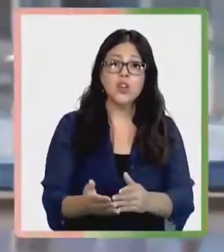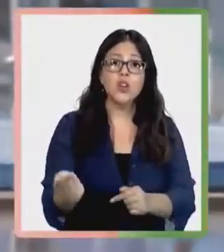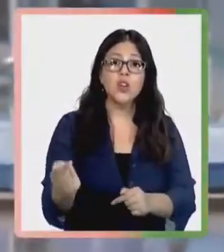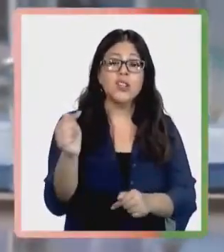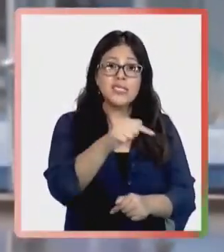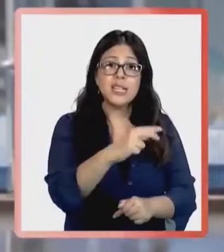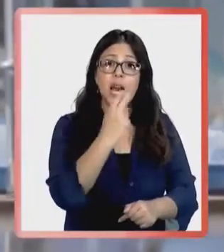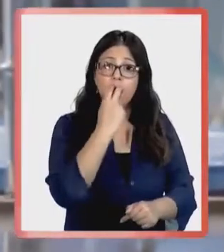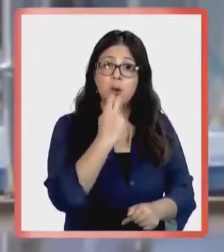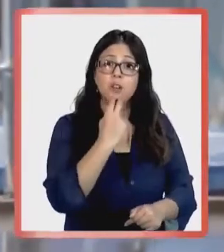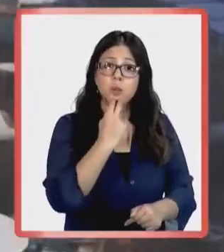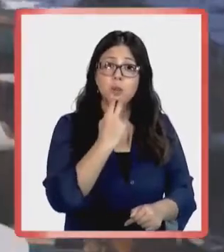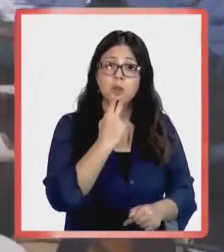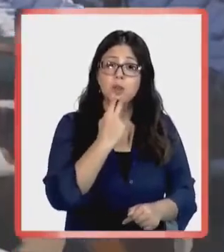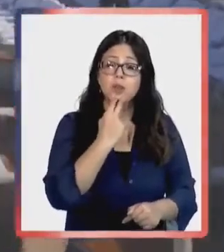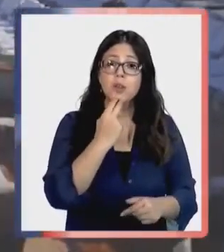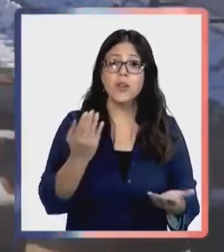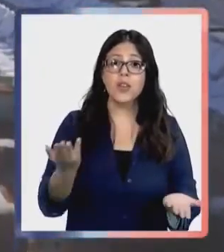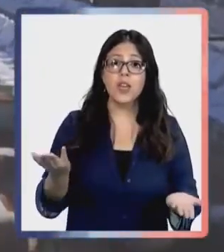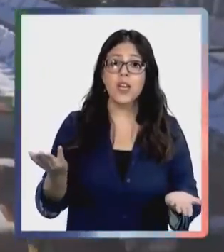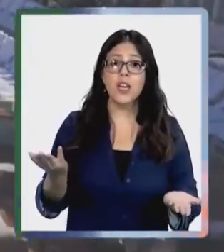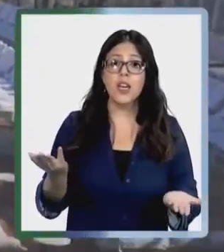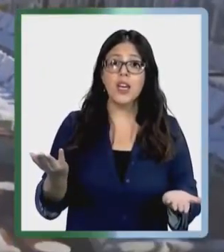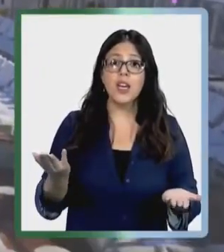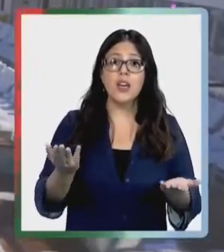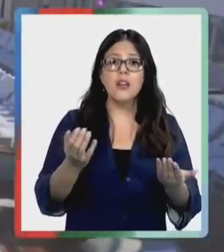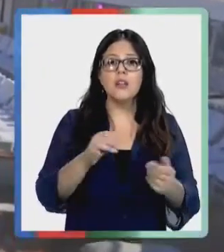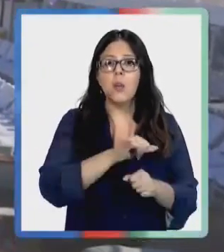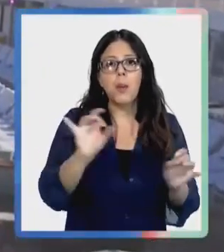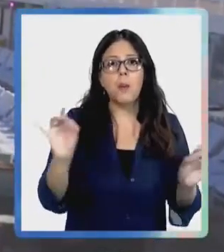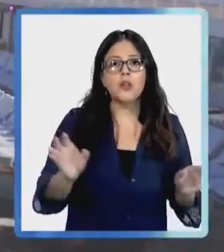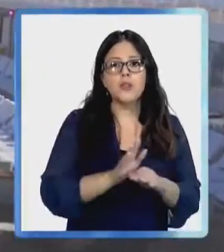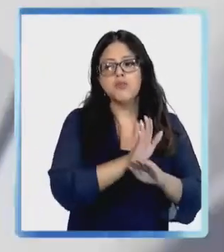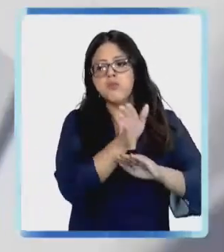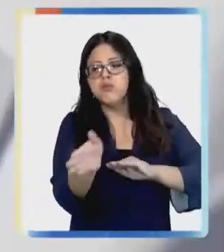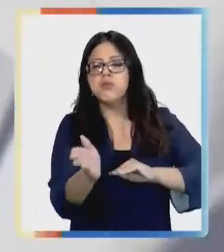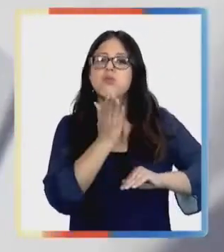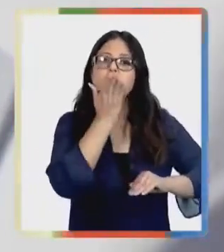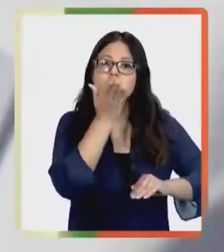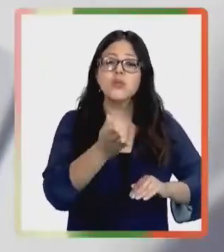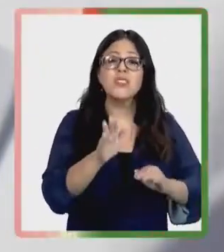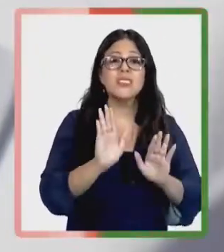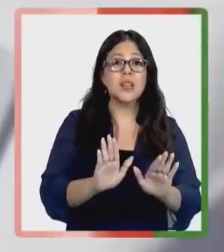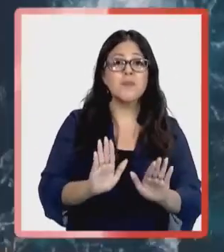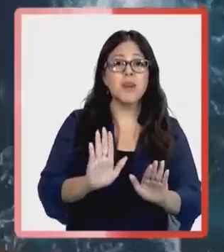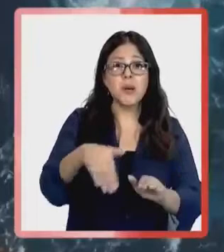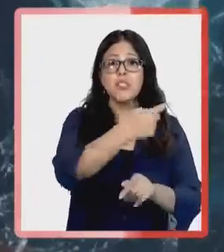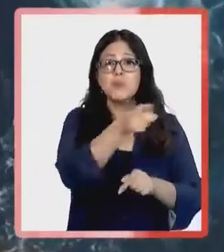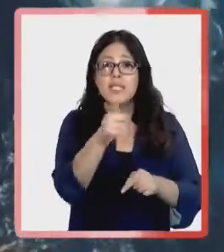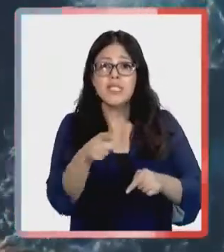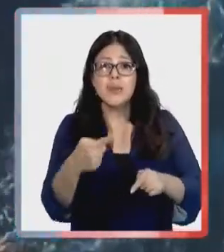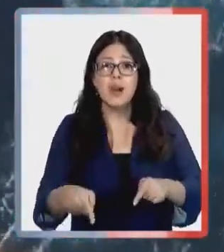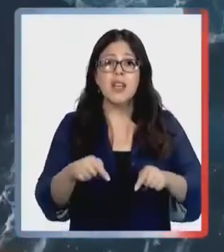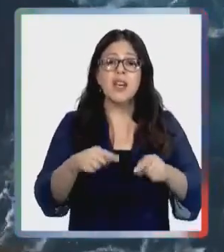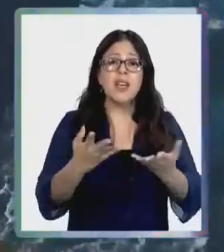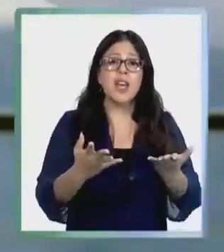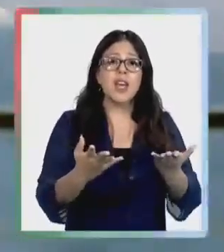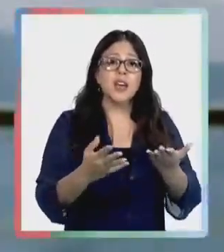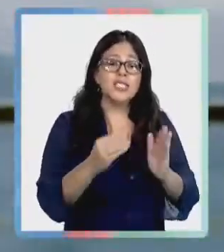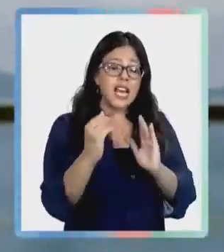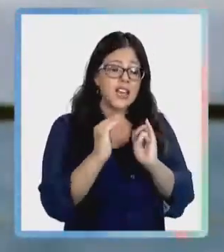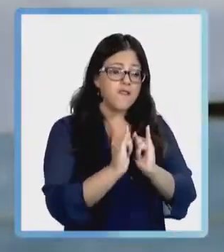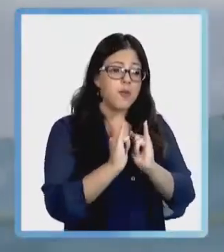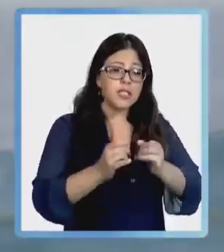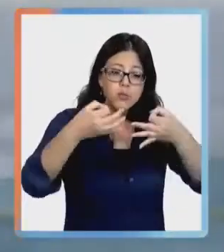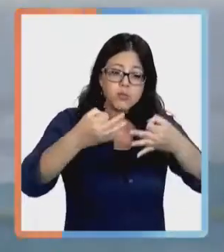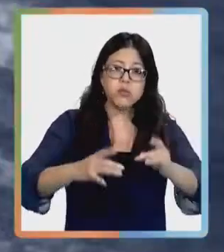Arenas. Se espera en las próximas semanas aunar criterios en torno a los datos exactos sobre el puente Chacao y su futuro o eventual impacto en el ingreso